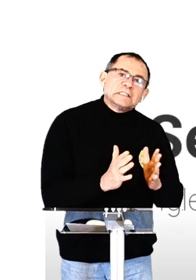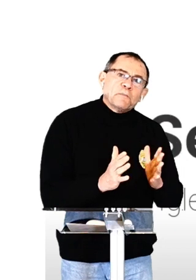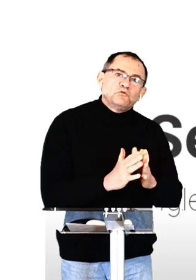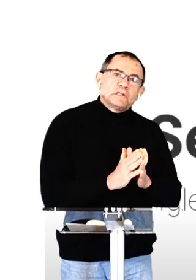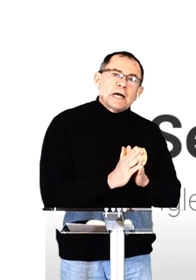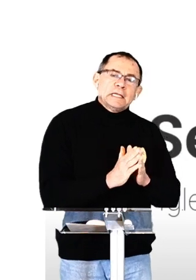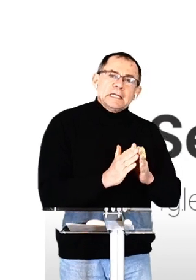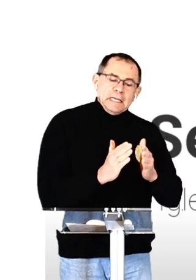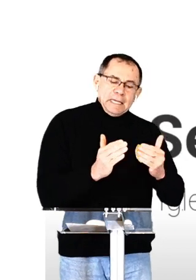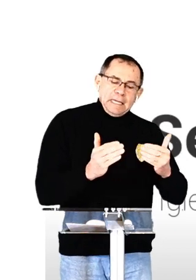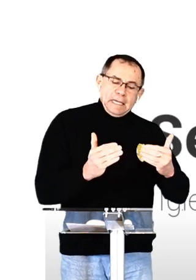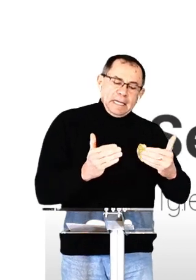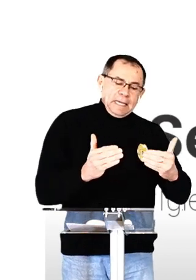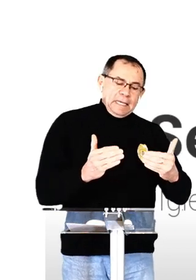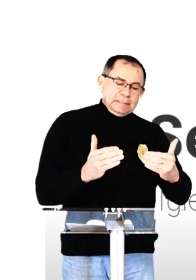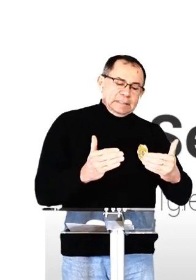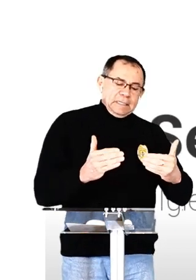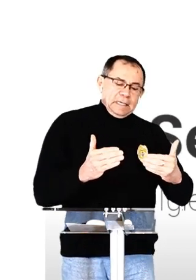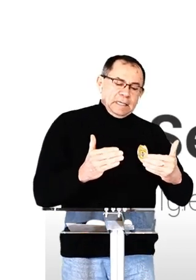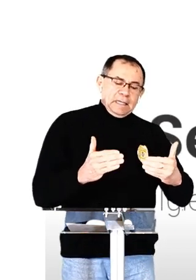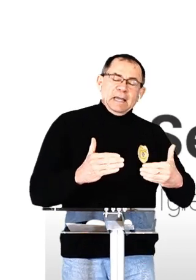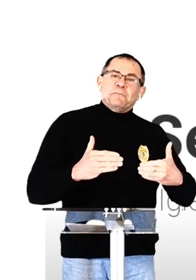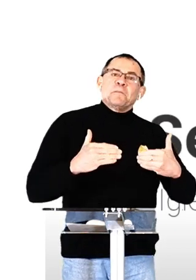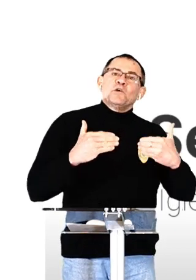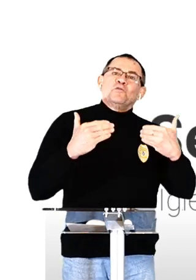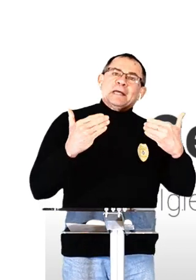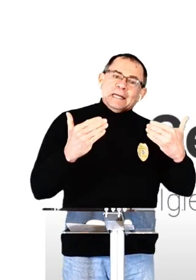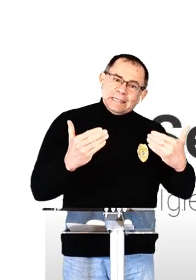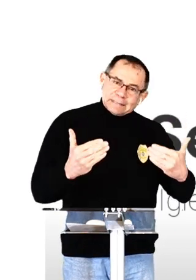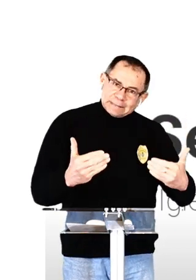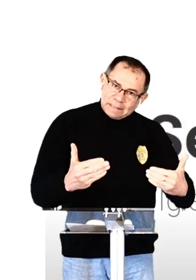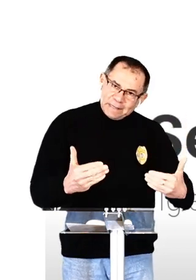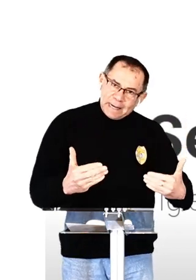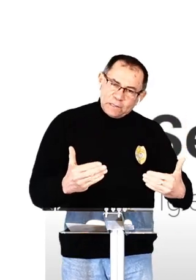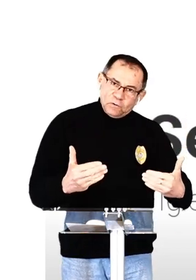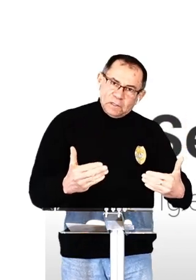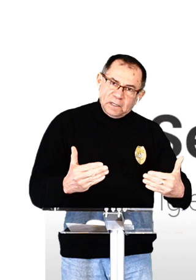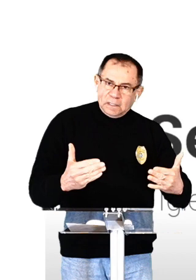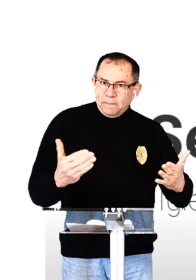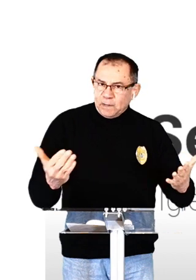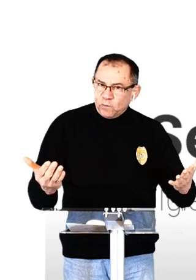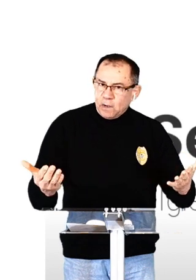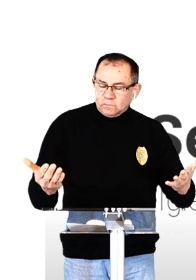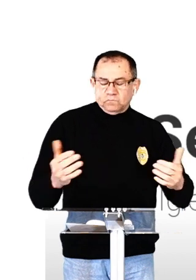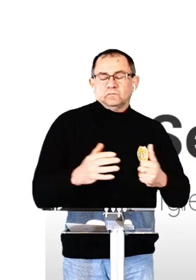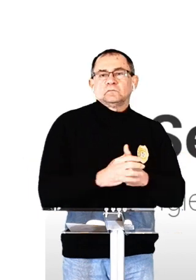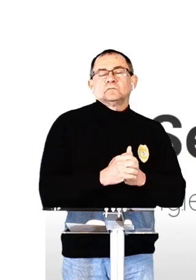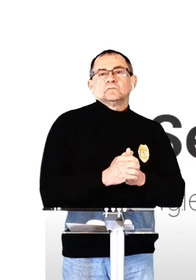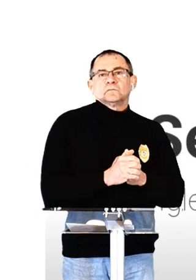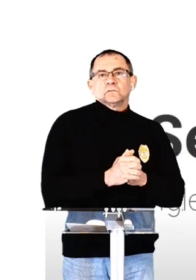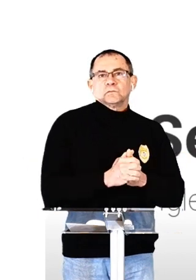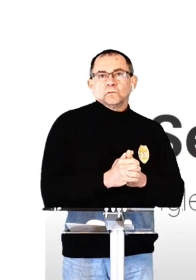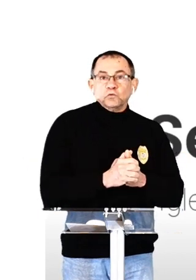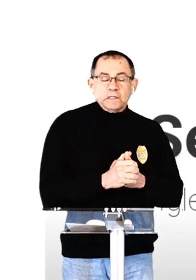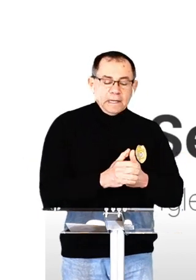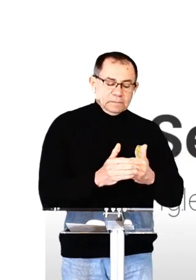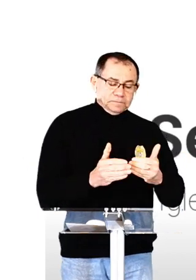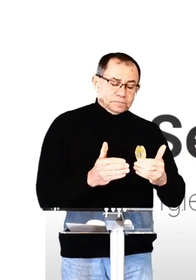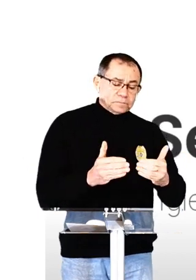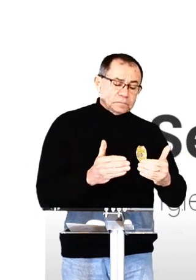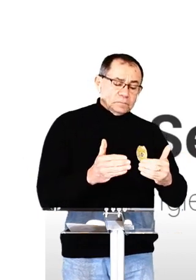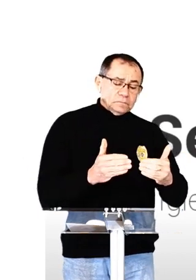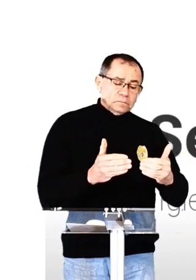objetivos que se busca es que por medio de ese seminario, que apenas dura un